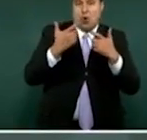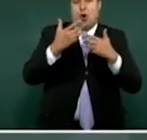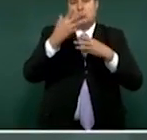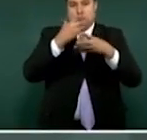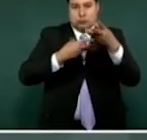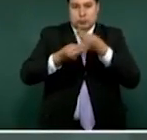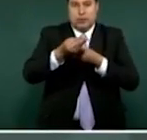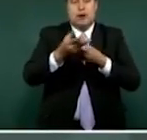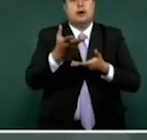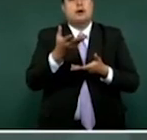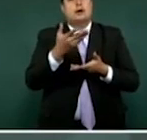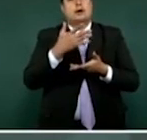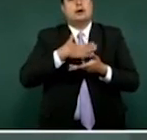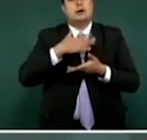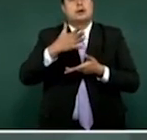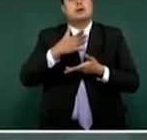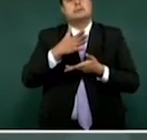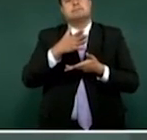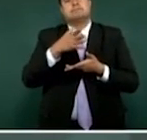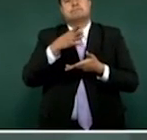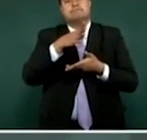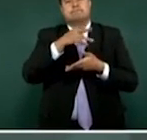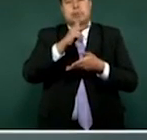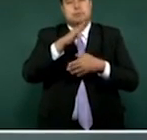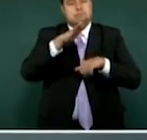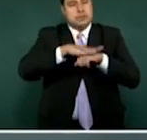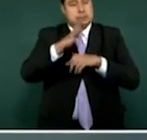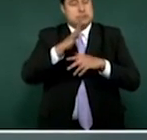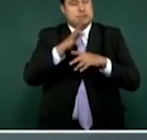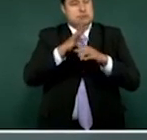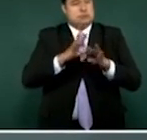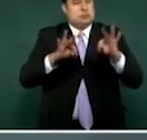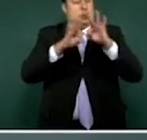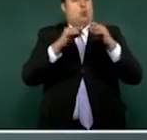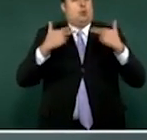aplicamos, lo fundamental es